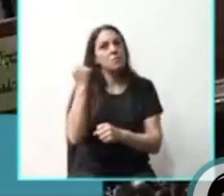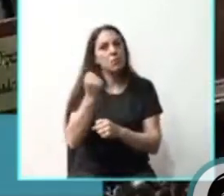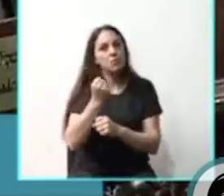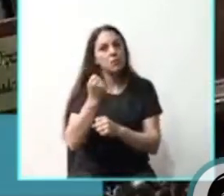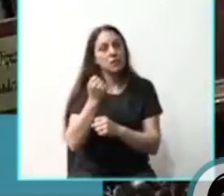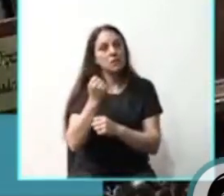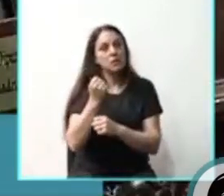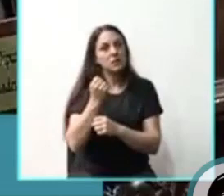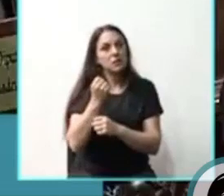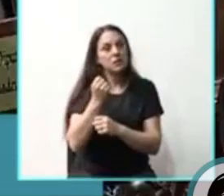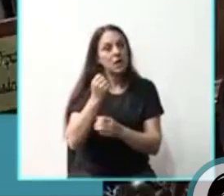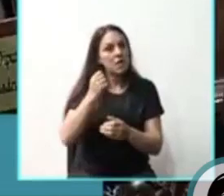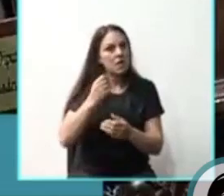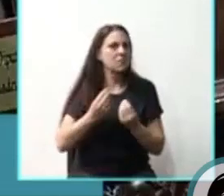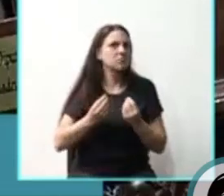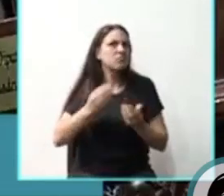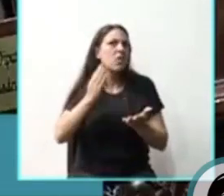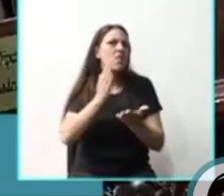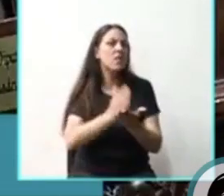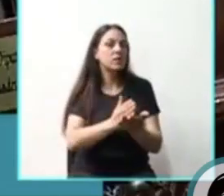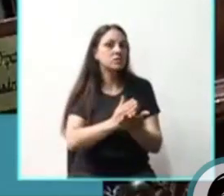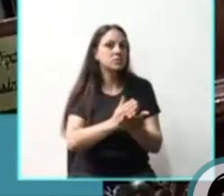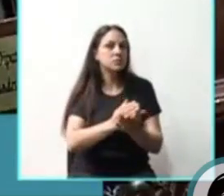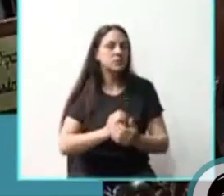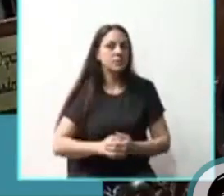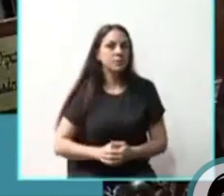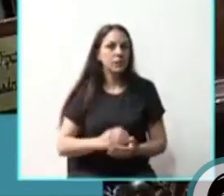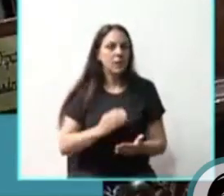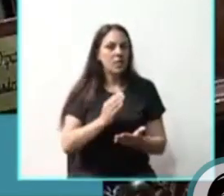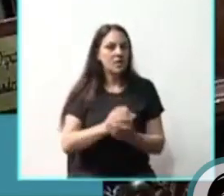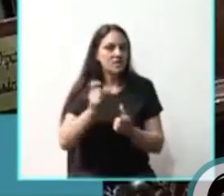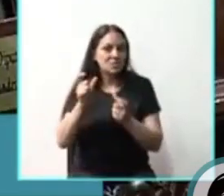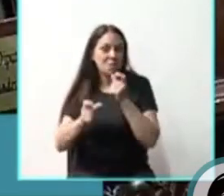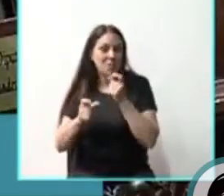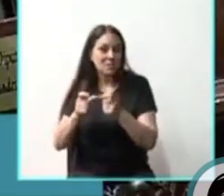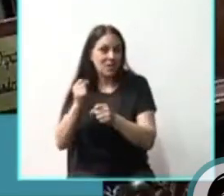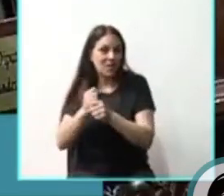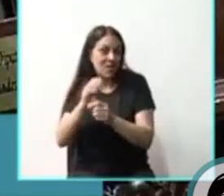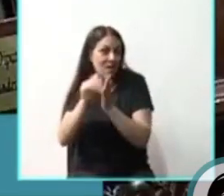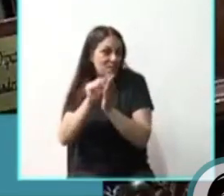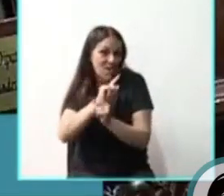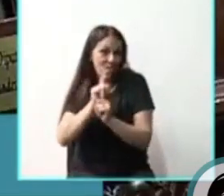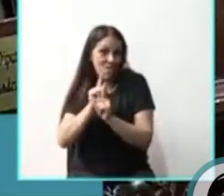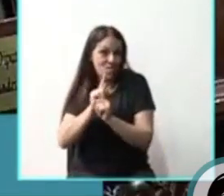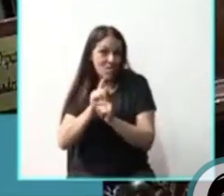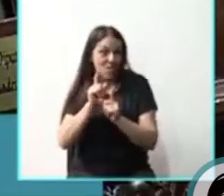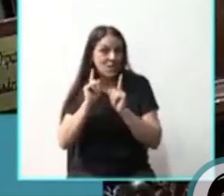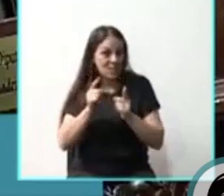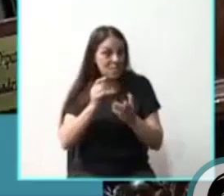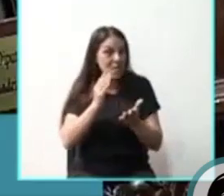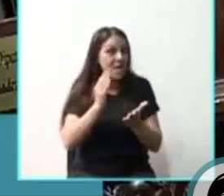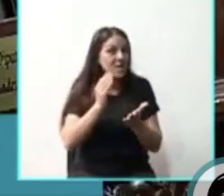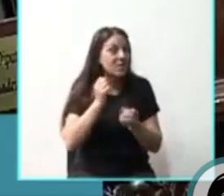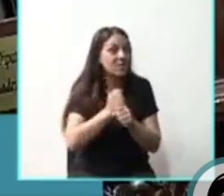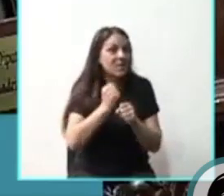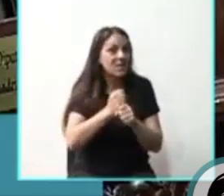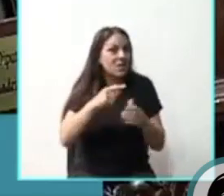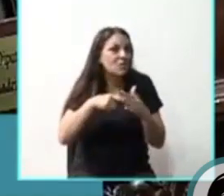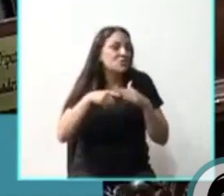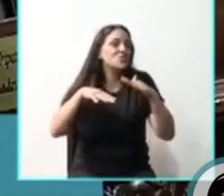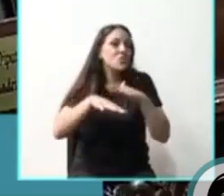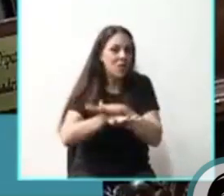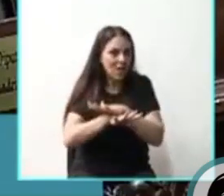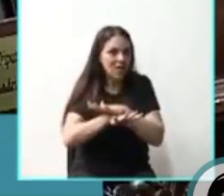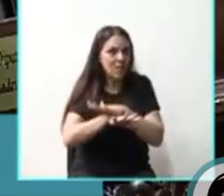que es el derecho el derecho de los informales a la ciudad no solo la vivienda el derecho a la ciudad el derecho a gozar